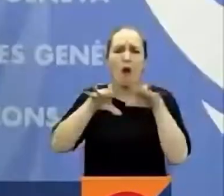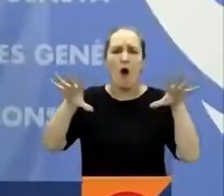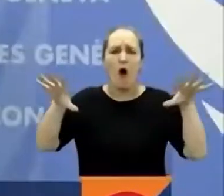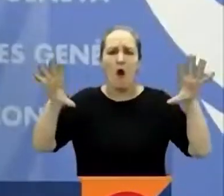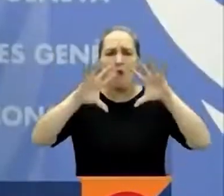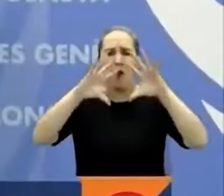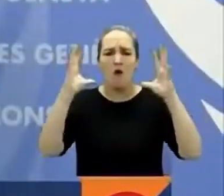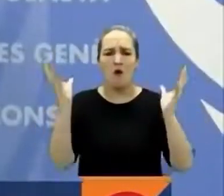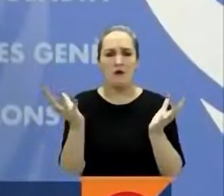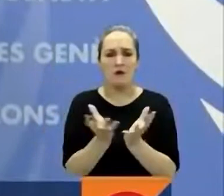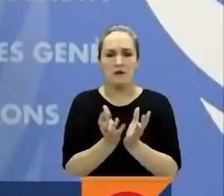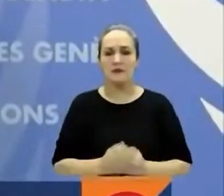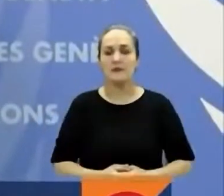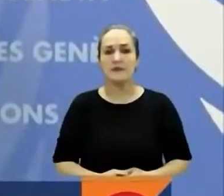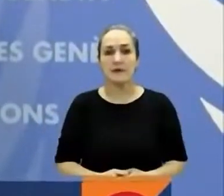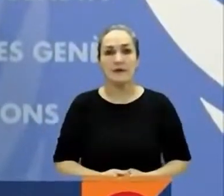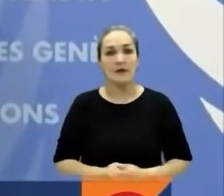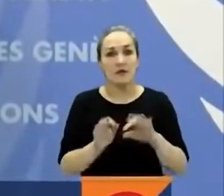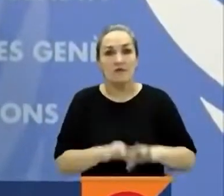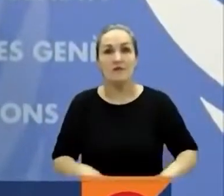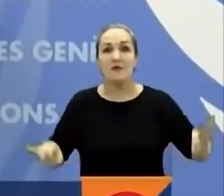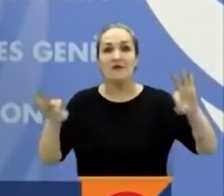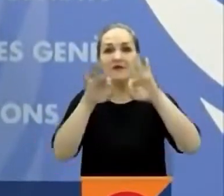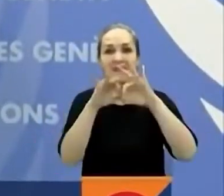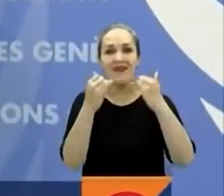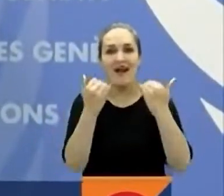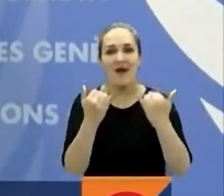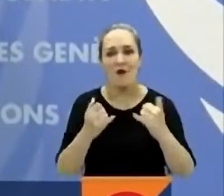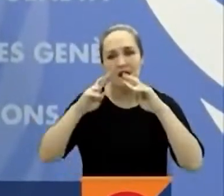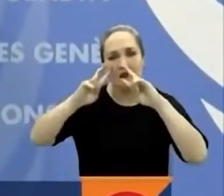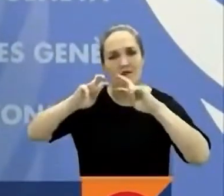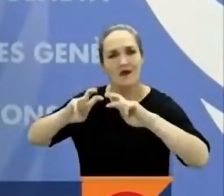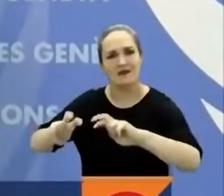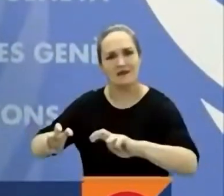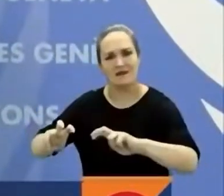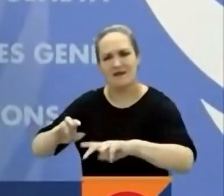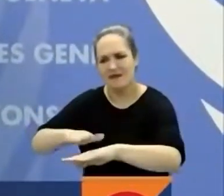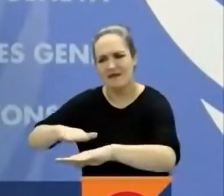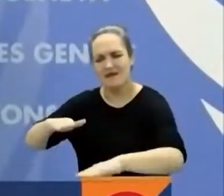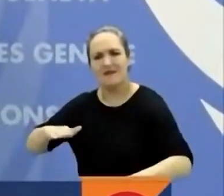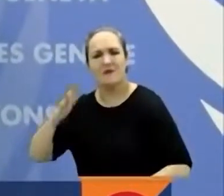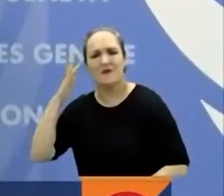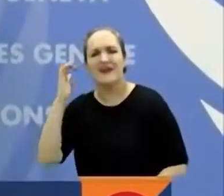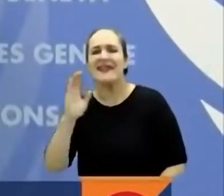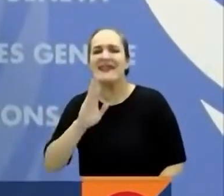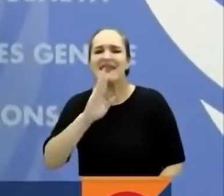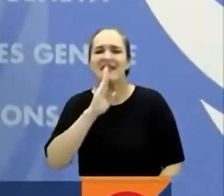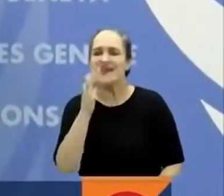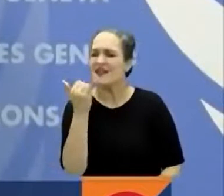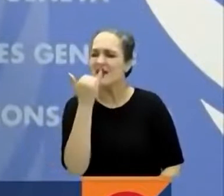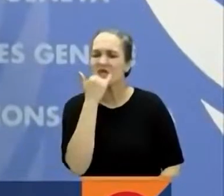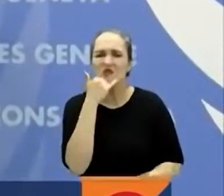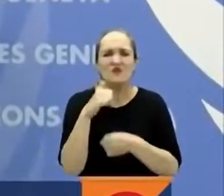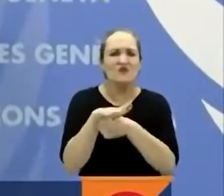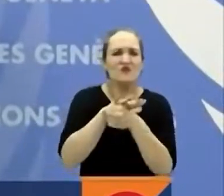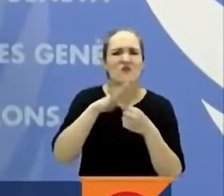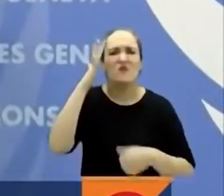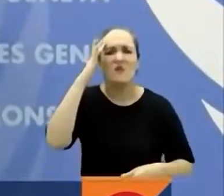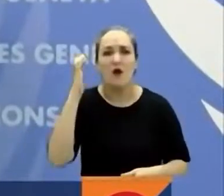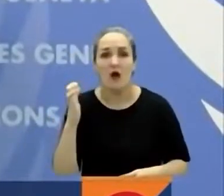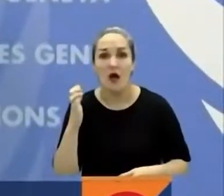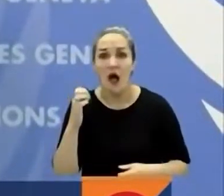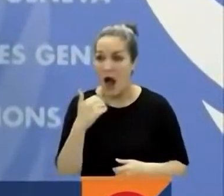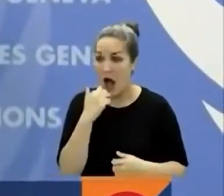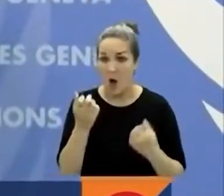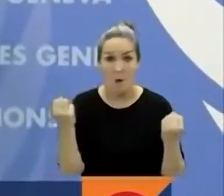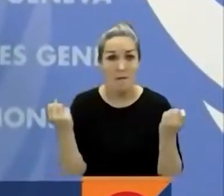intercontinental. Es crucial que se lleve a cabo una investigación sobre lo que sucedió y cómo sucedió. Cualquier tipo de violencia política